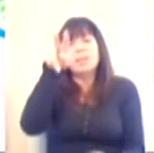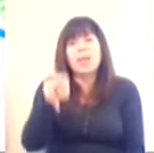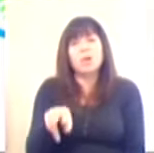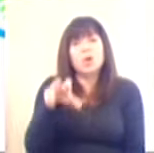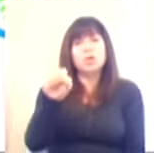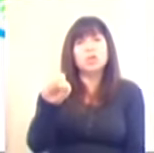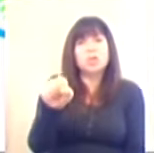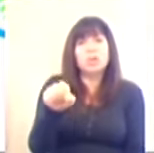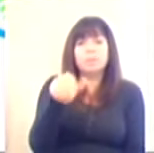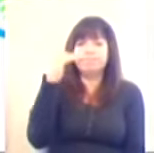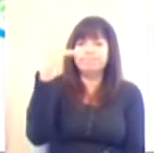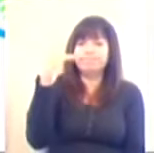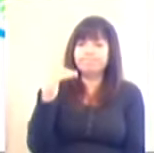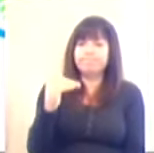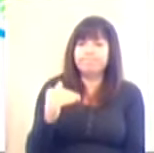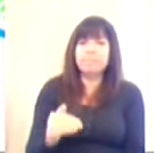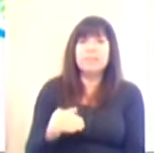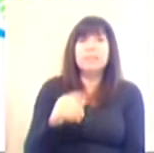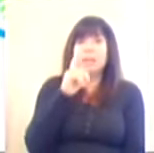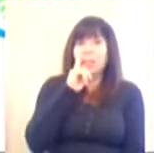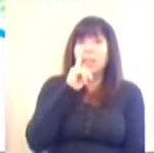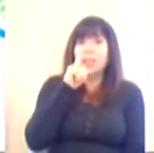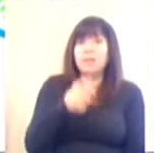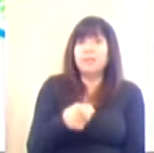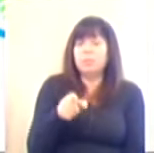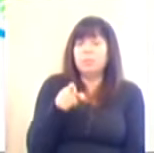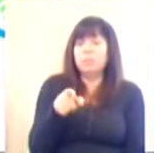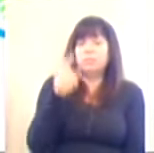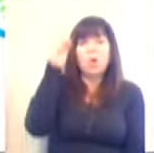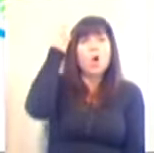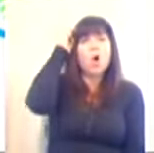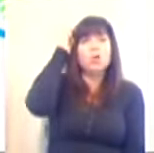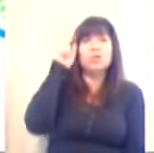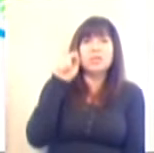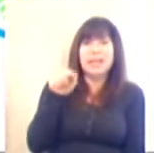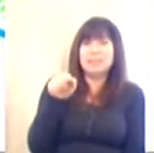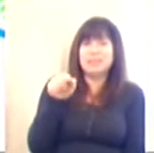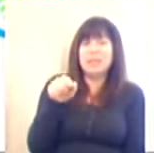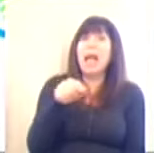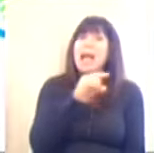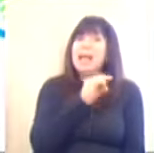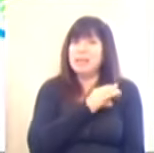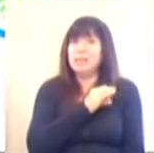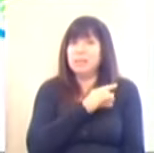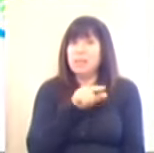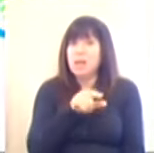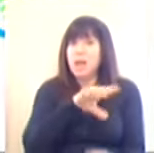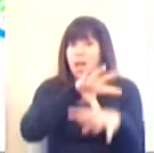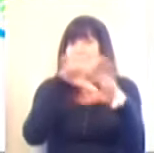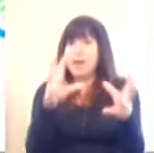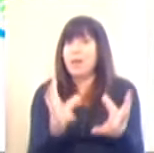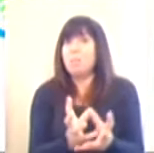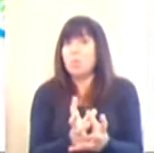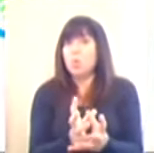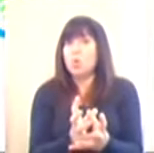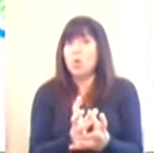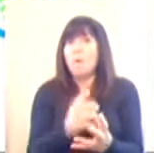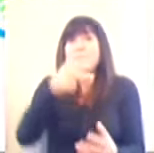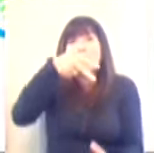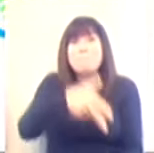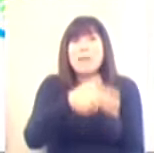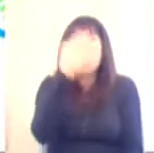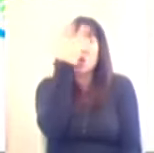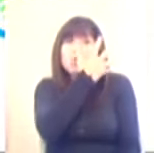primer diagnóstico que tenemos que tener conciencia es que en Chile y en el mundo, el petróleo,